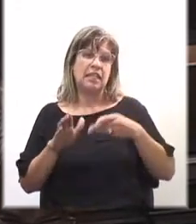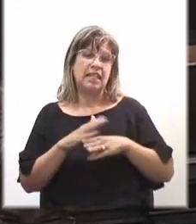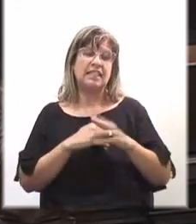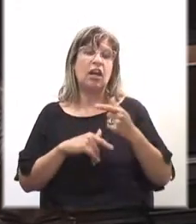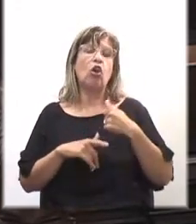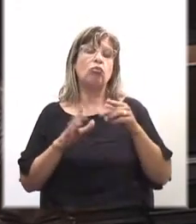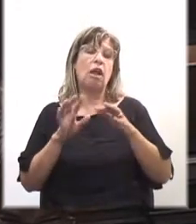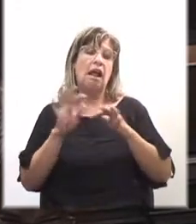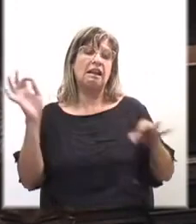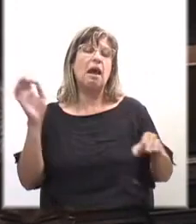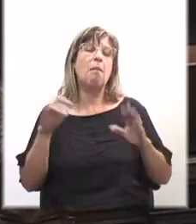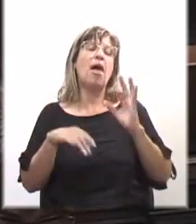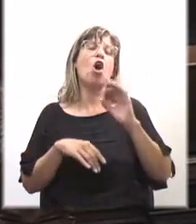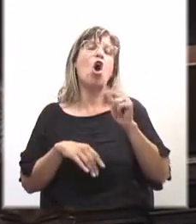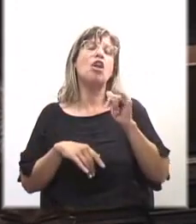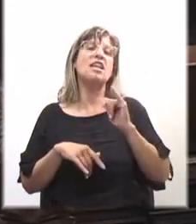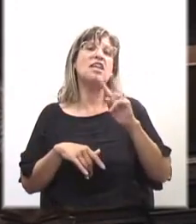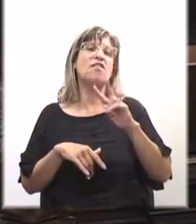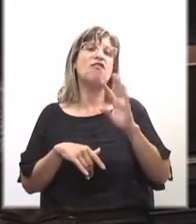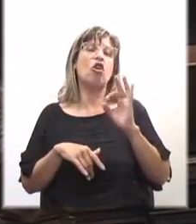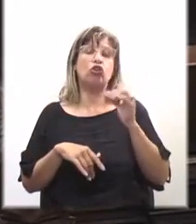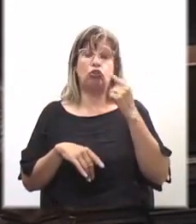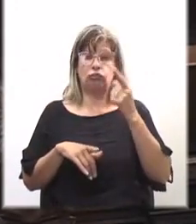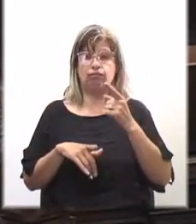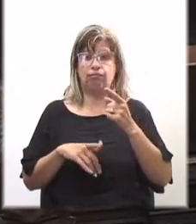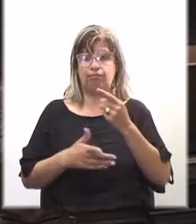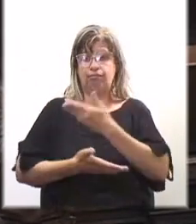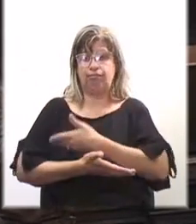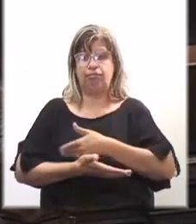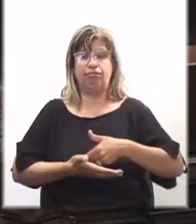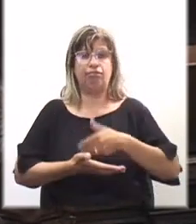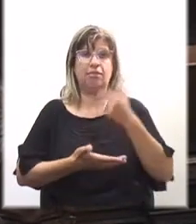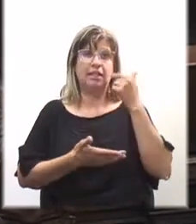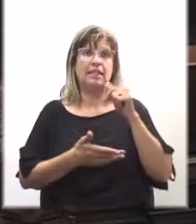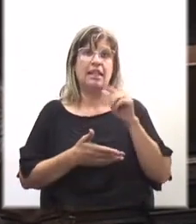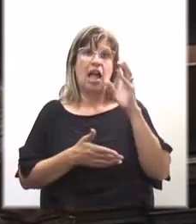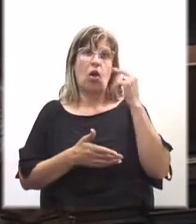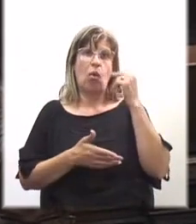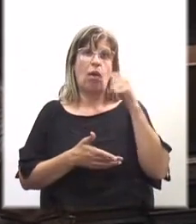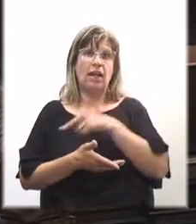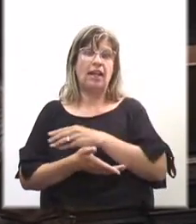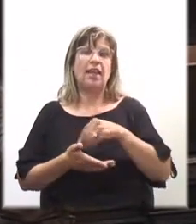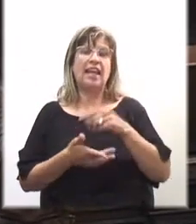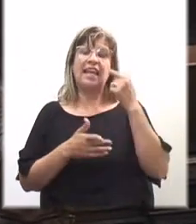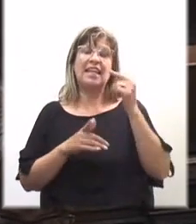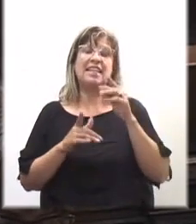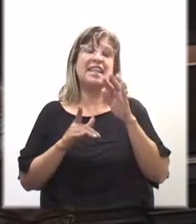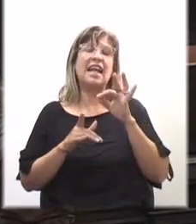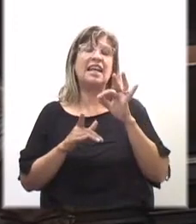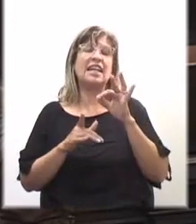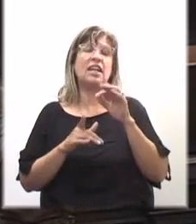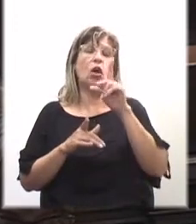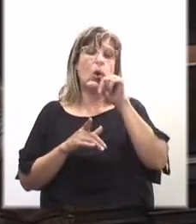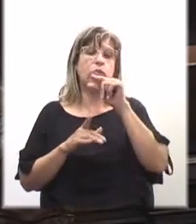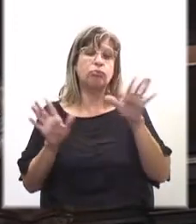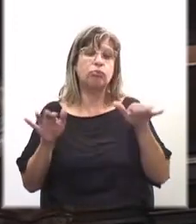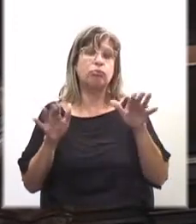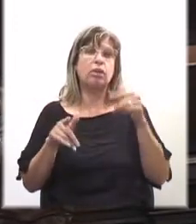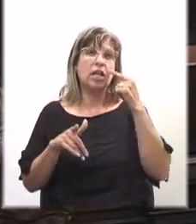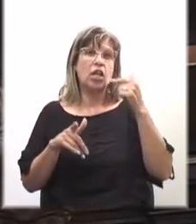brazo. Recuerden que el olivo es la rama que lleva la paloma de la paz en el pico y un arma en la